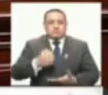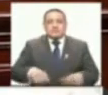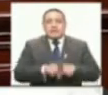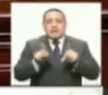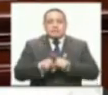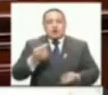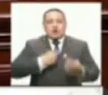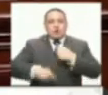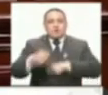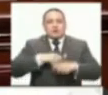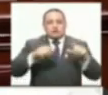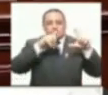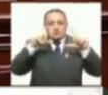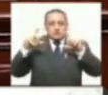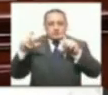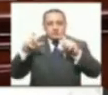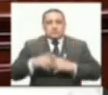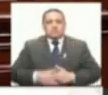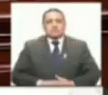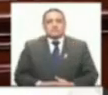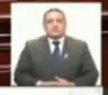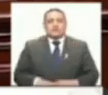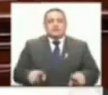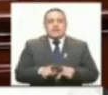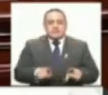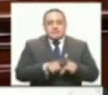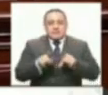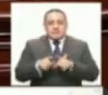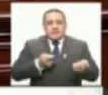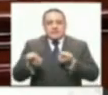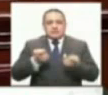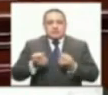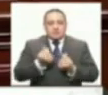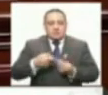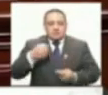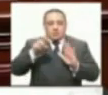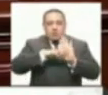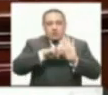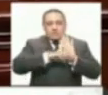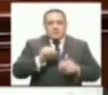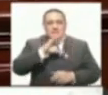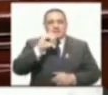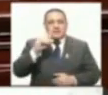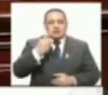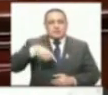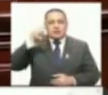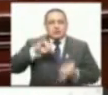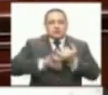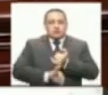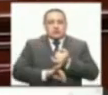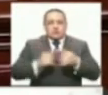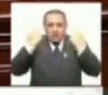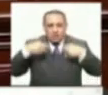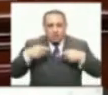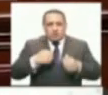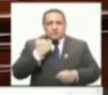Comercio exterior y turismo. Se gestionará un programa de financiamiento de 500 millones de soles con fines